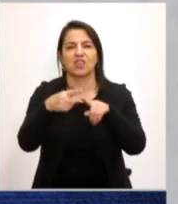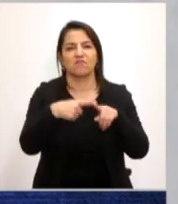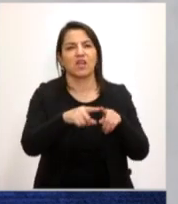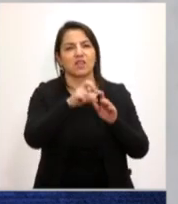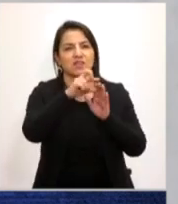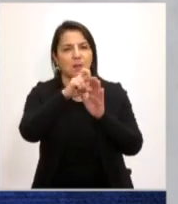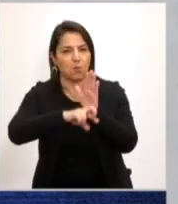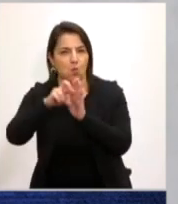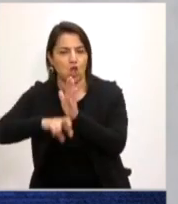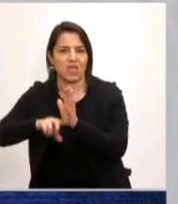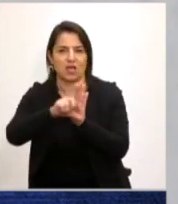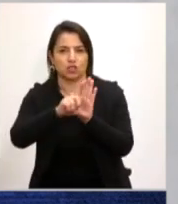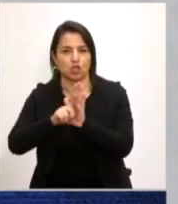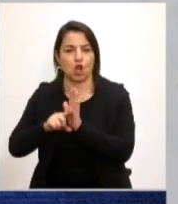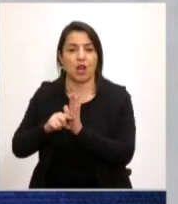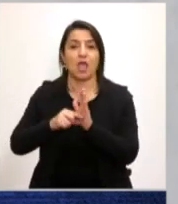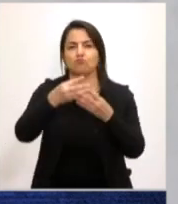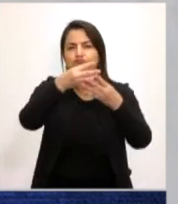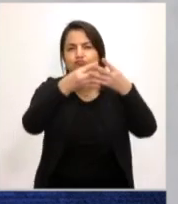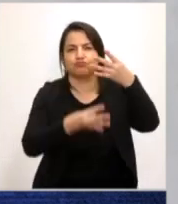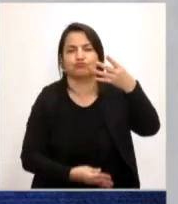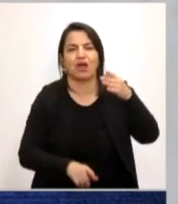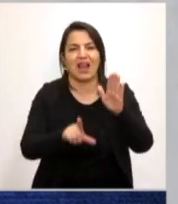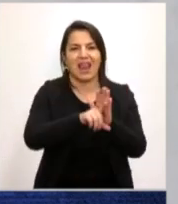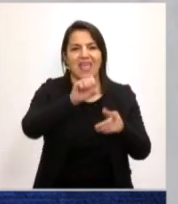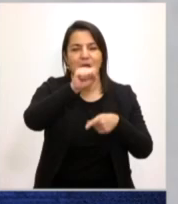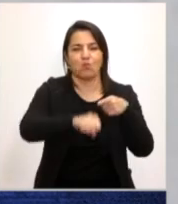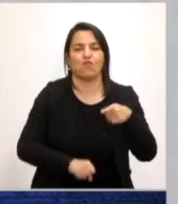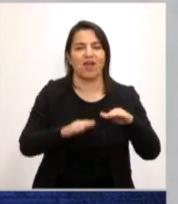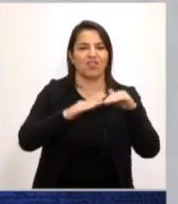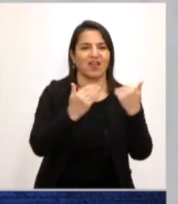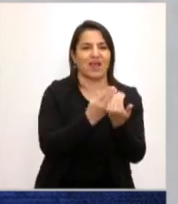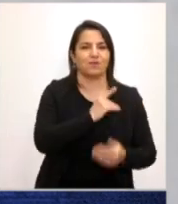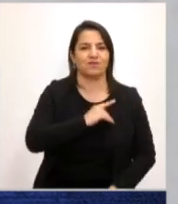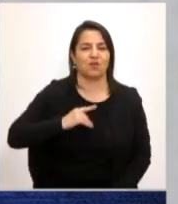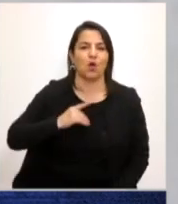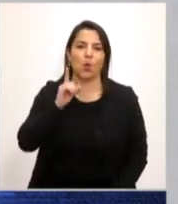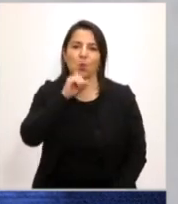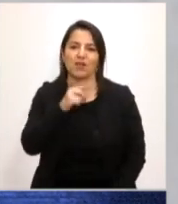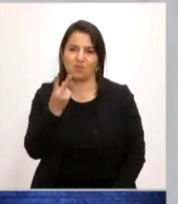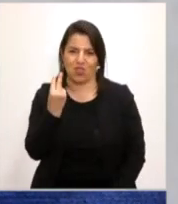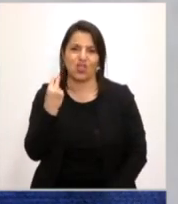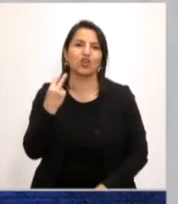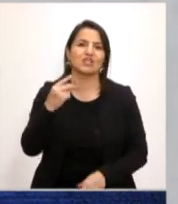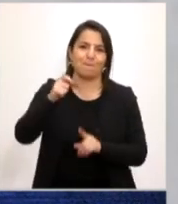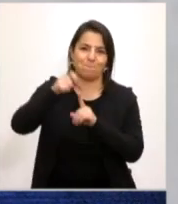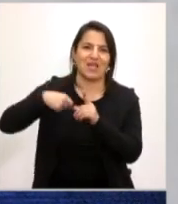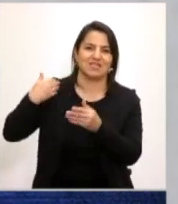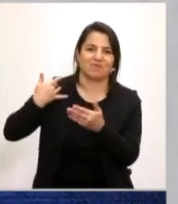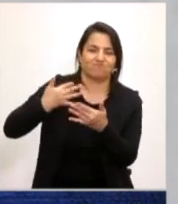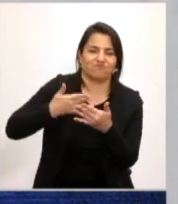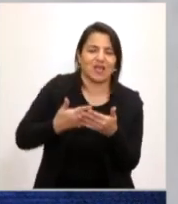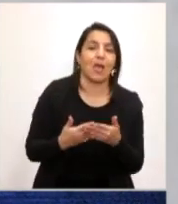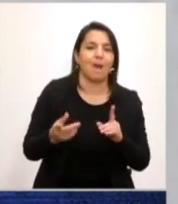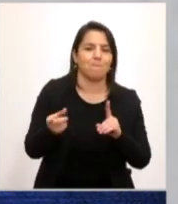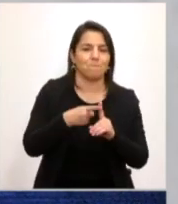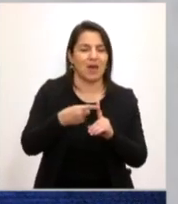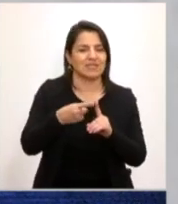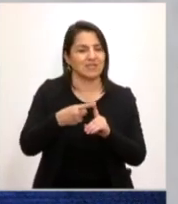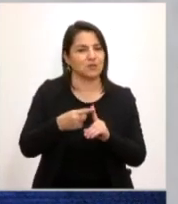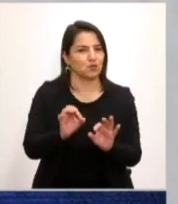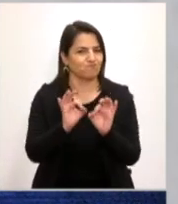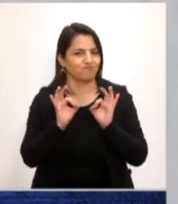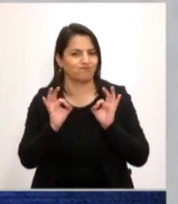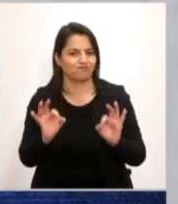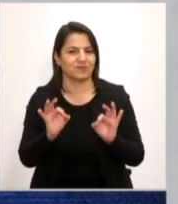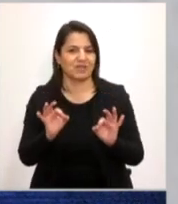material de aquellos se encontrará en el listado de leyes aprobadas por esta Cámara durante los últimos 12 meses y la participación inédita que han tenido en ella